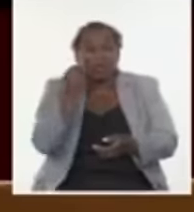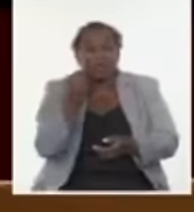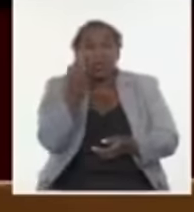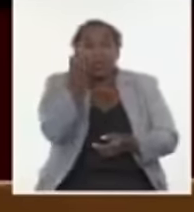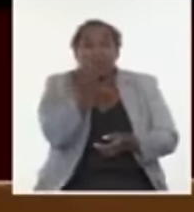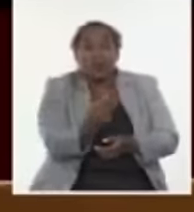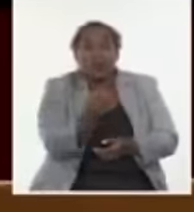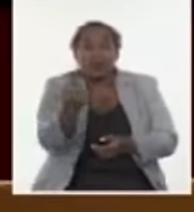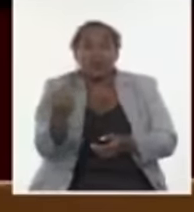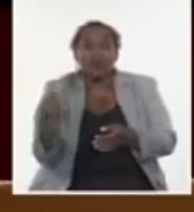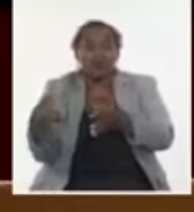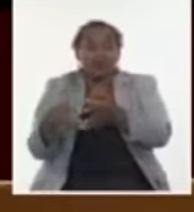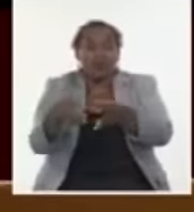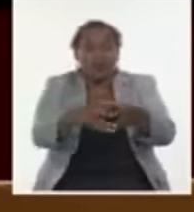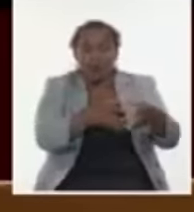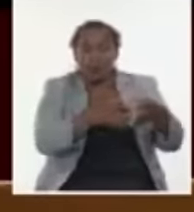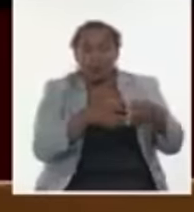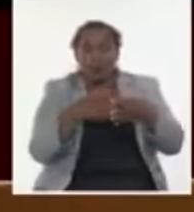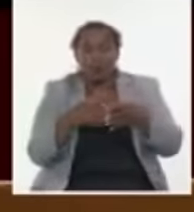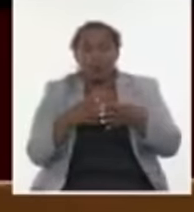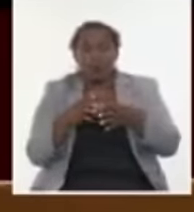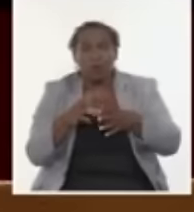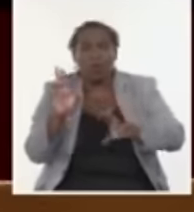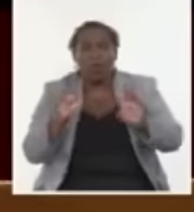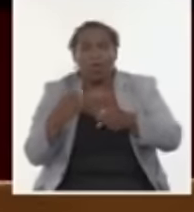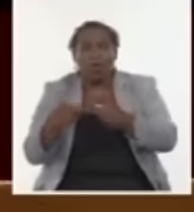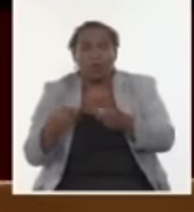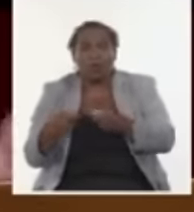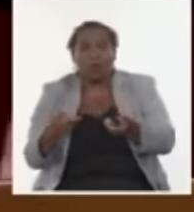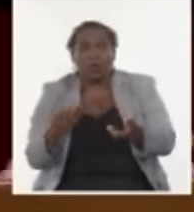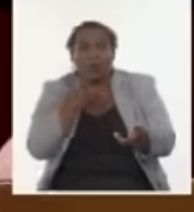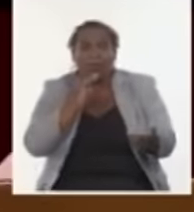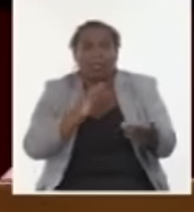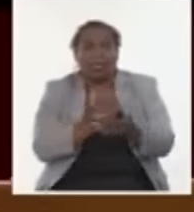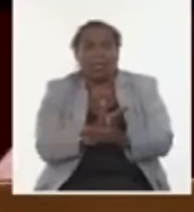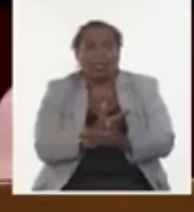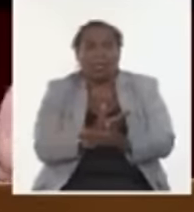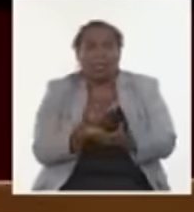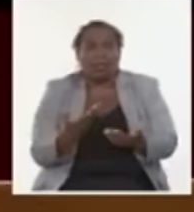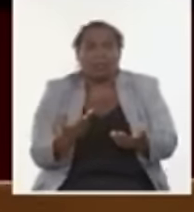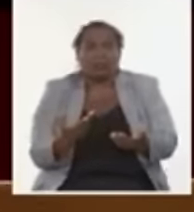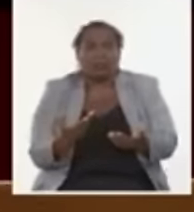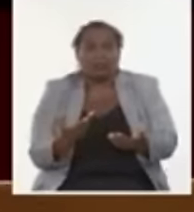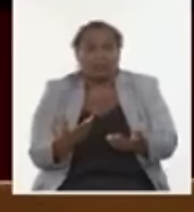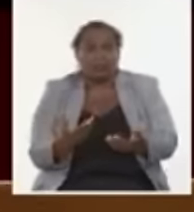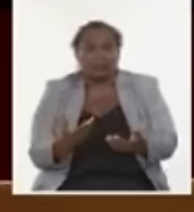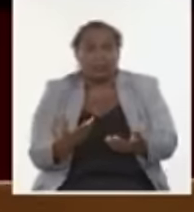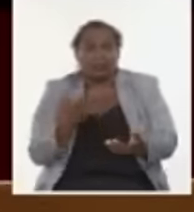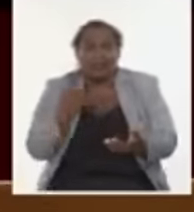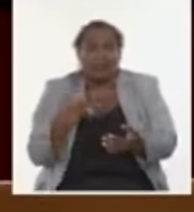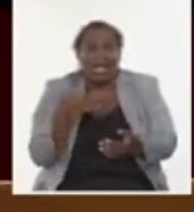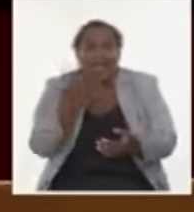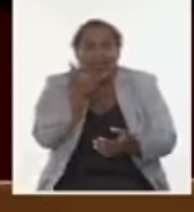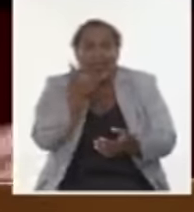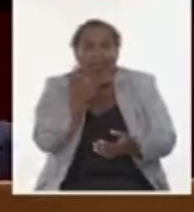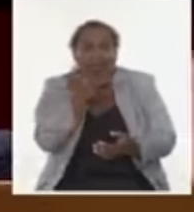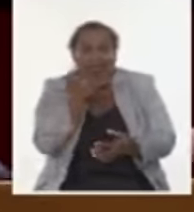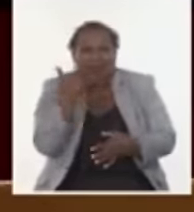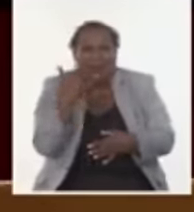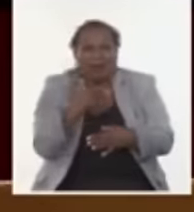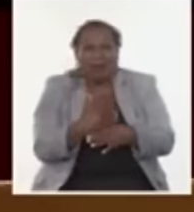grupos negociadores a todos los niveles, para poder eliminar ellos, porque bastante tenemos con lo que nos afecta al bloqueo,